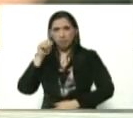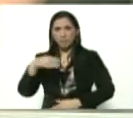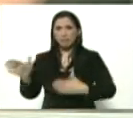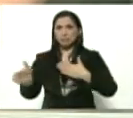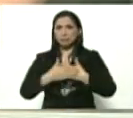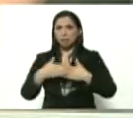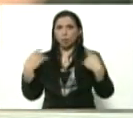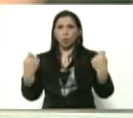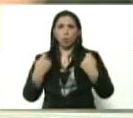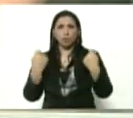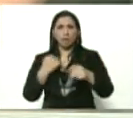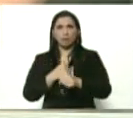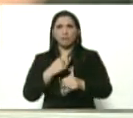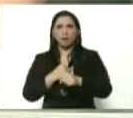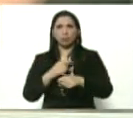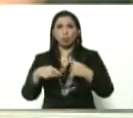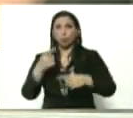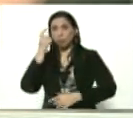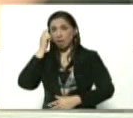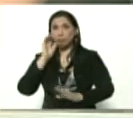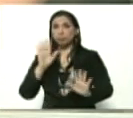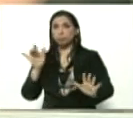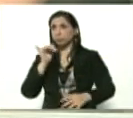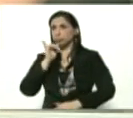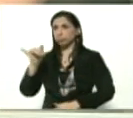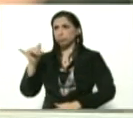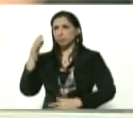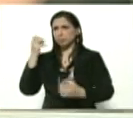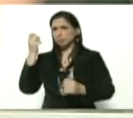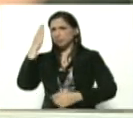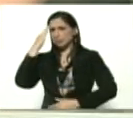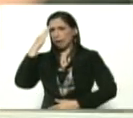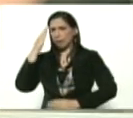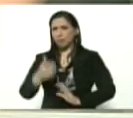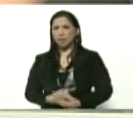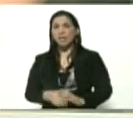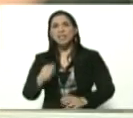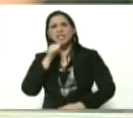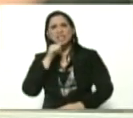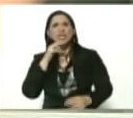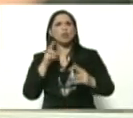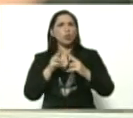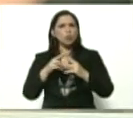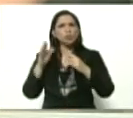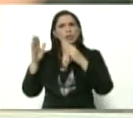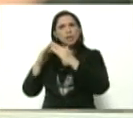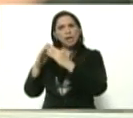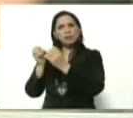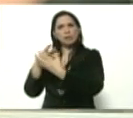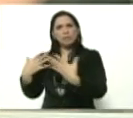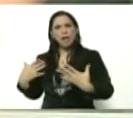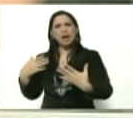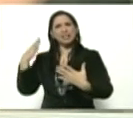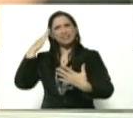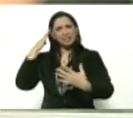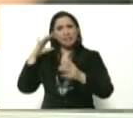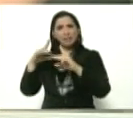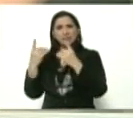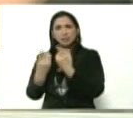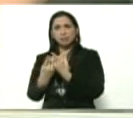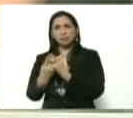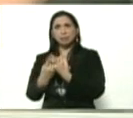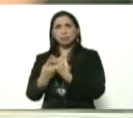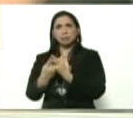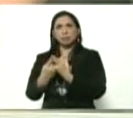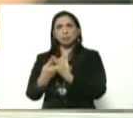de la jornada de trabajo. Todos los días. Quienes conocen la Casa Blanca, quienes han ido al despacho Oval,